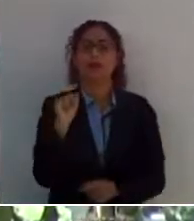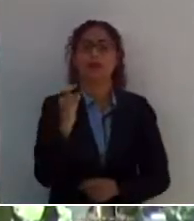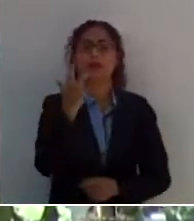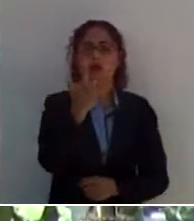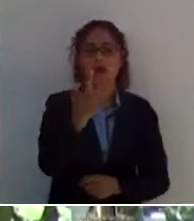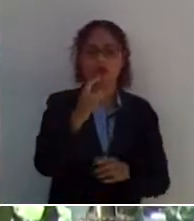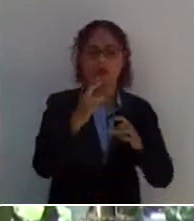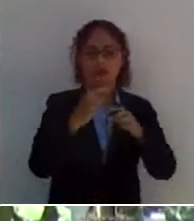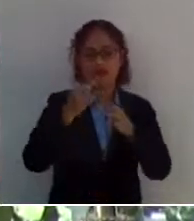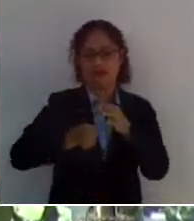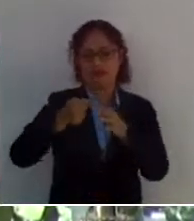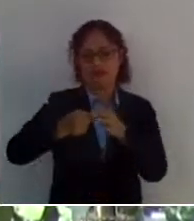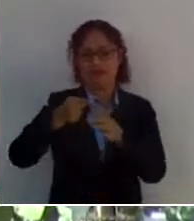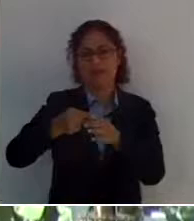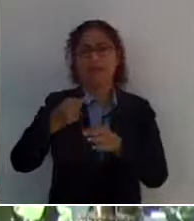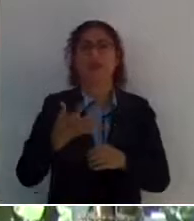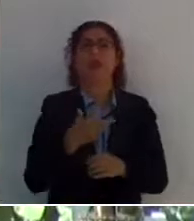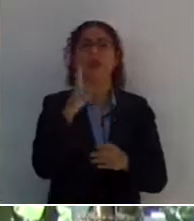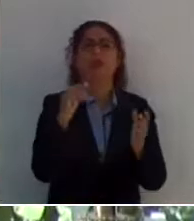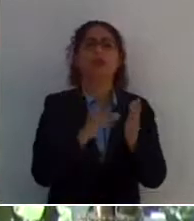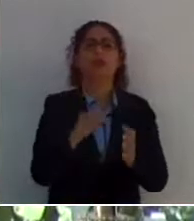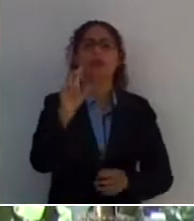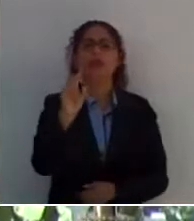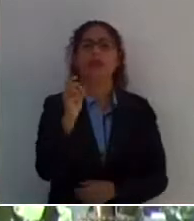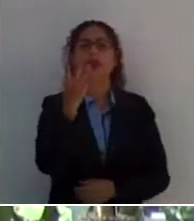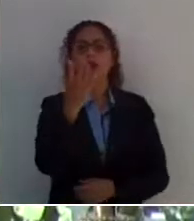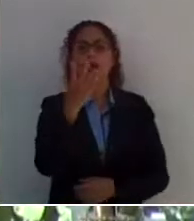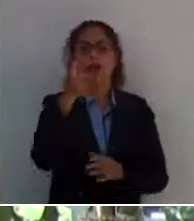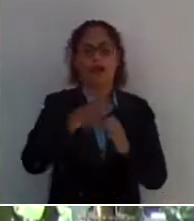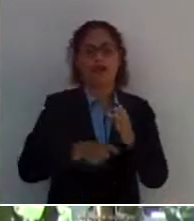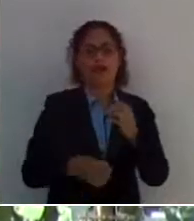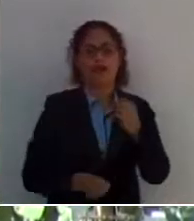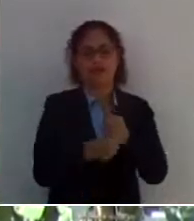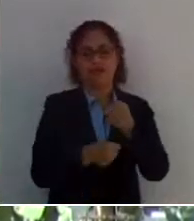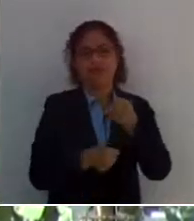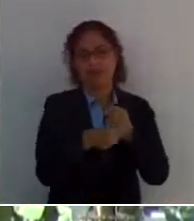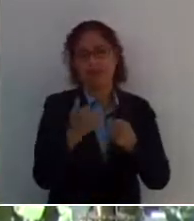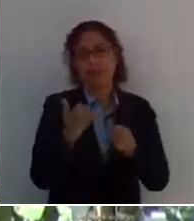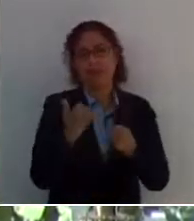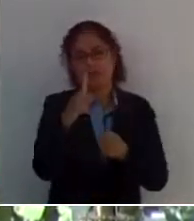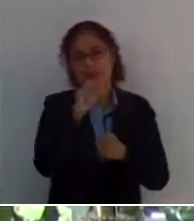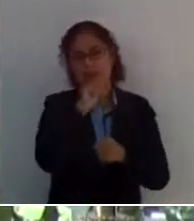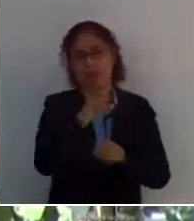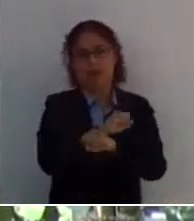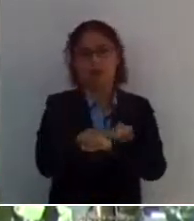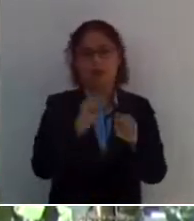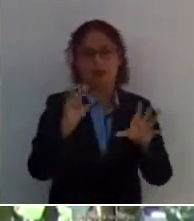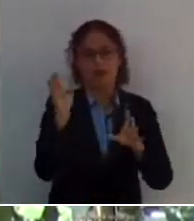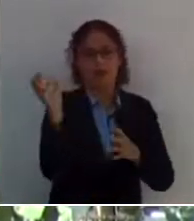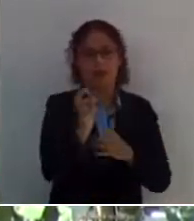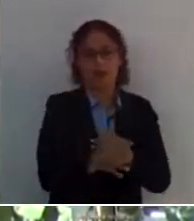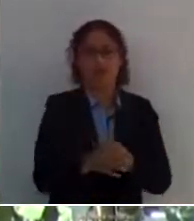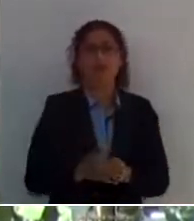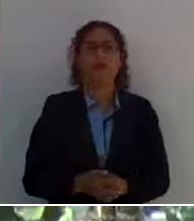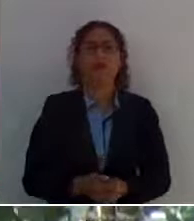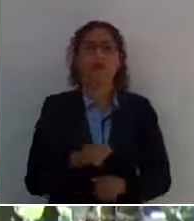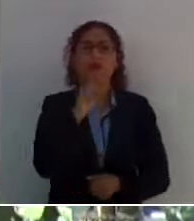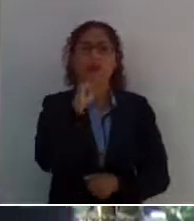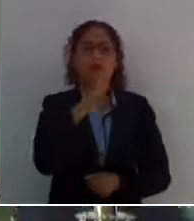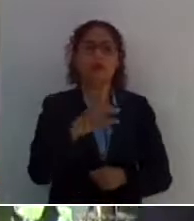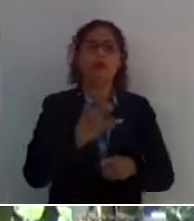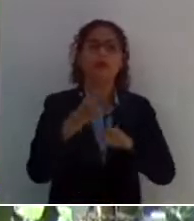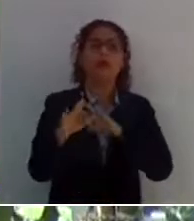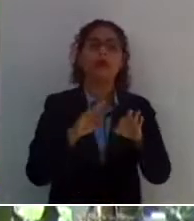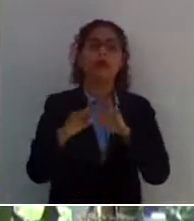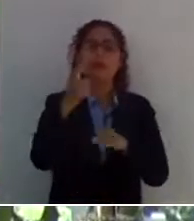57.768 cartuchos, 2.034 cargadores y 48 explosivos. Además, el trabajo que se efectúa